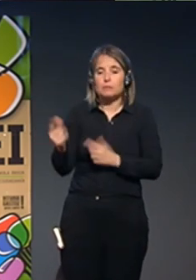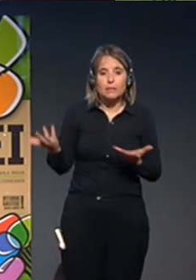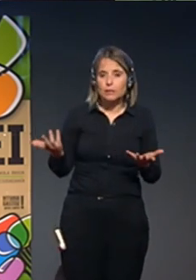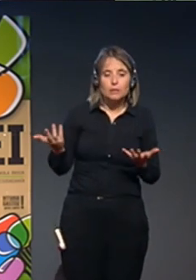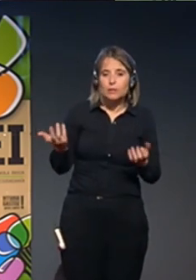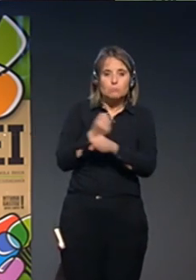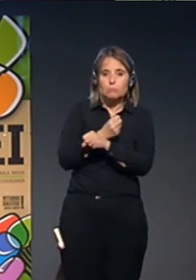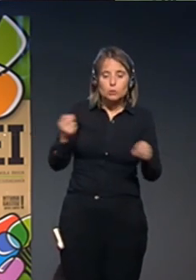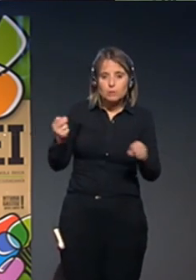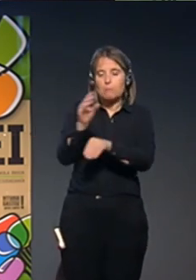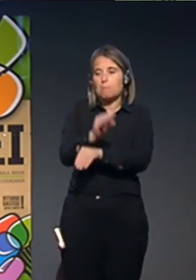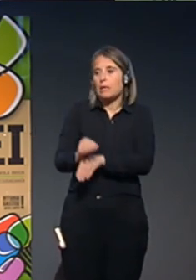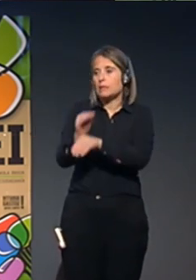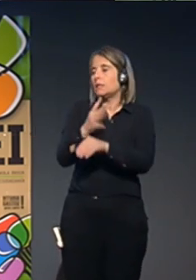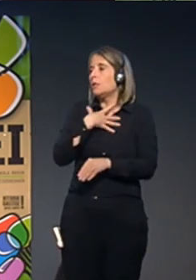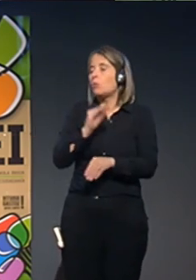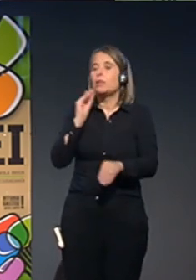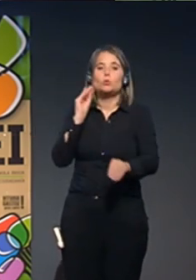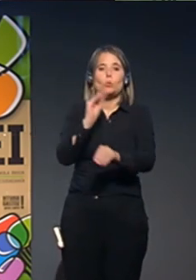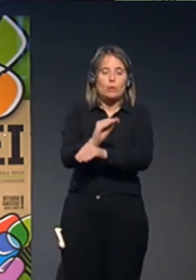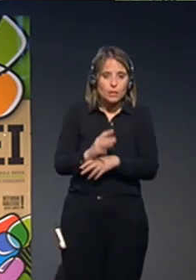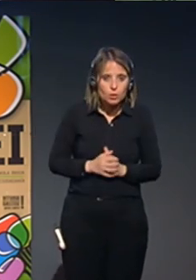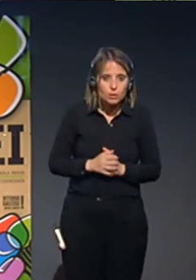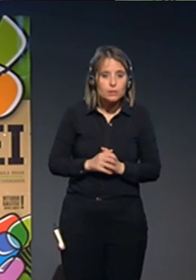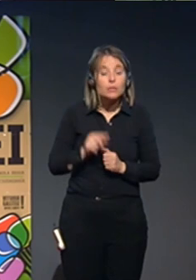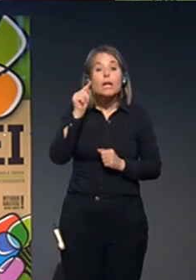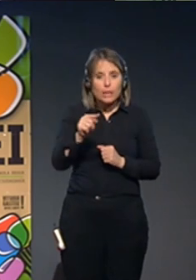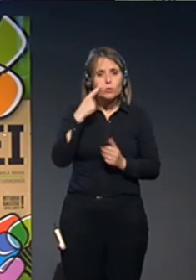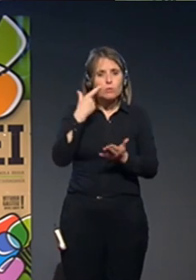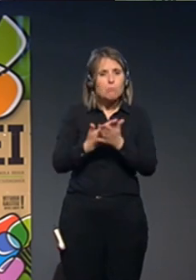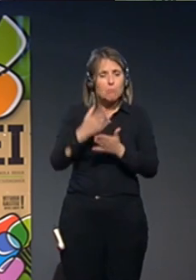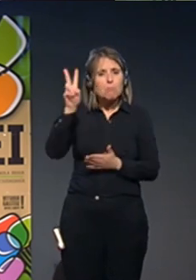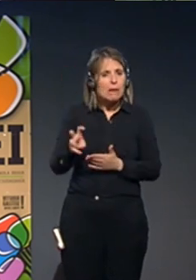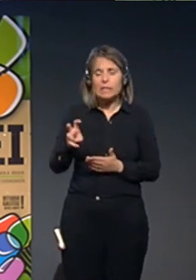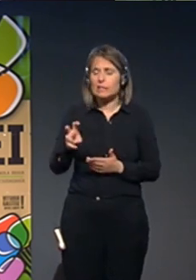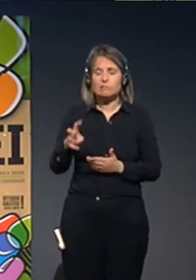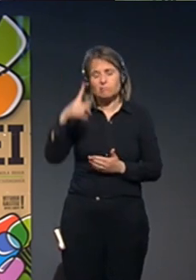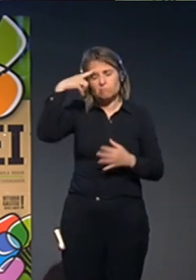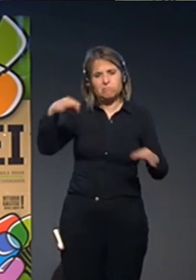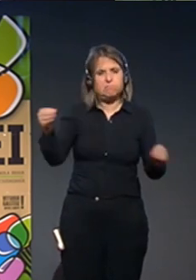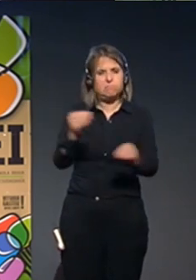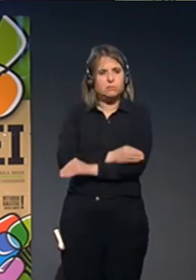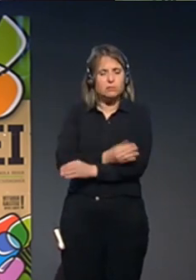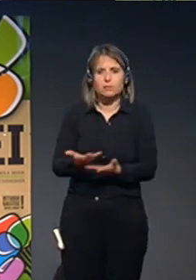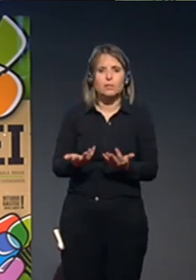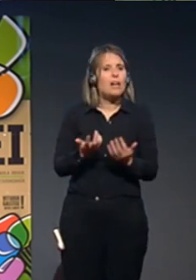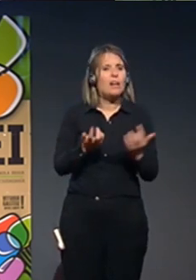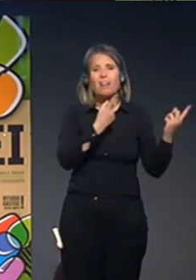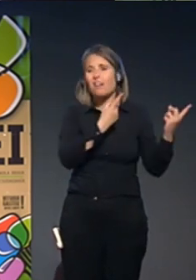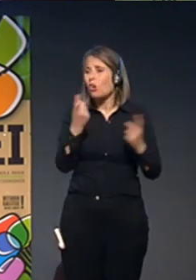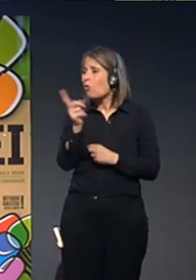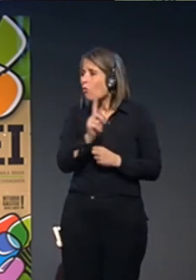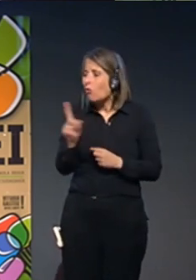puedes mantener sí puedes mantenerlo a base de subvenciones es eso factible no tiene sentido no se necesita